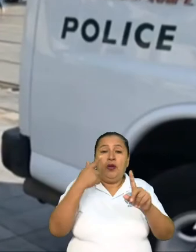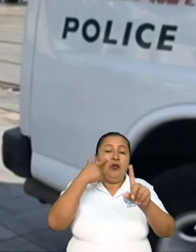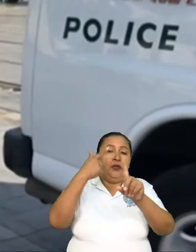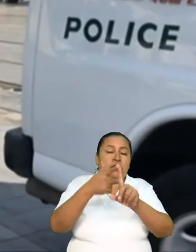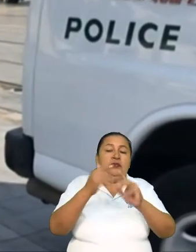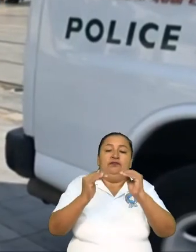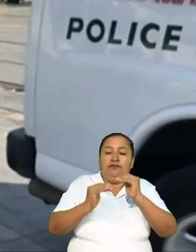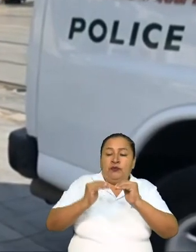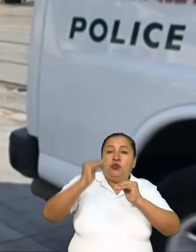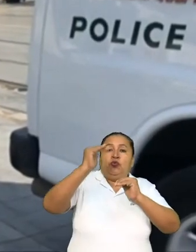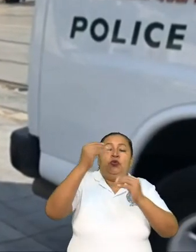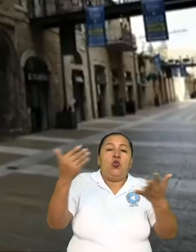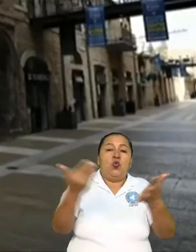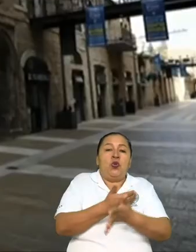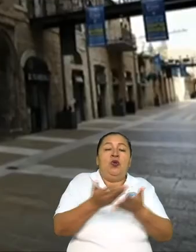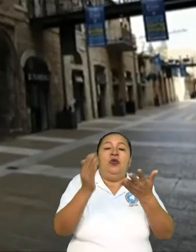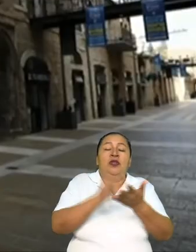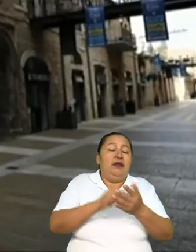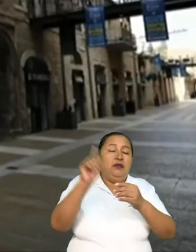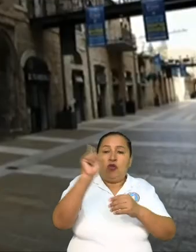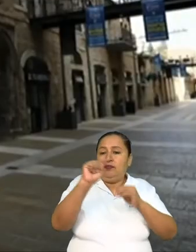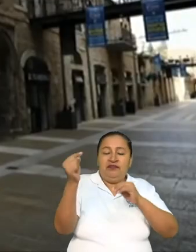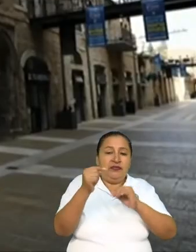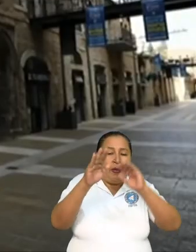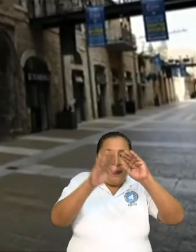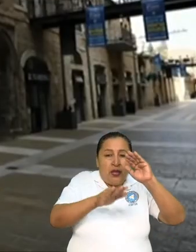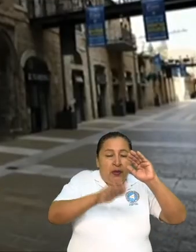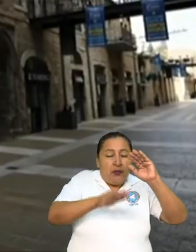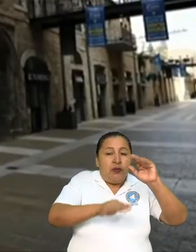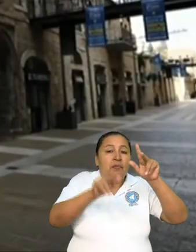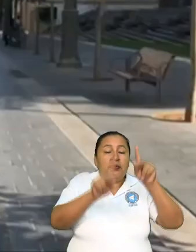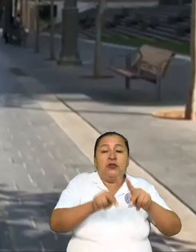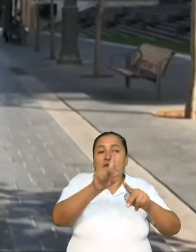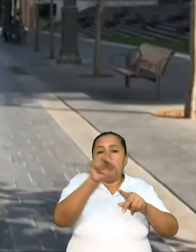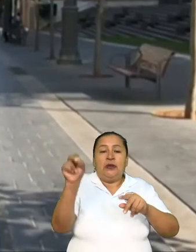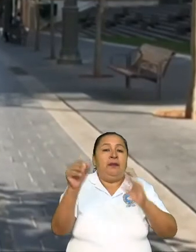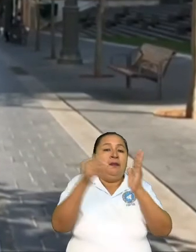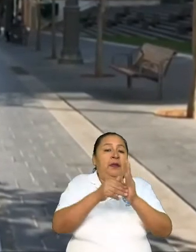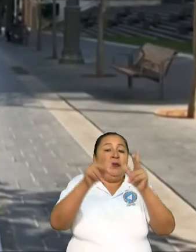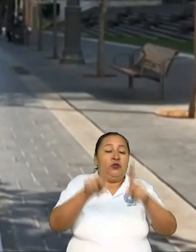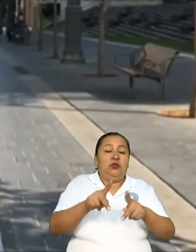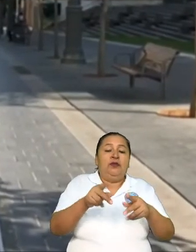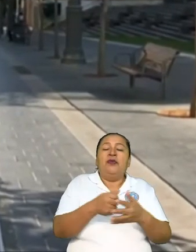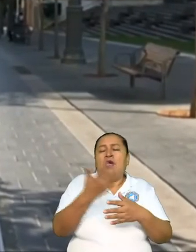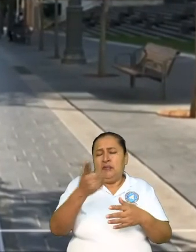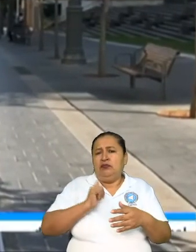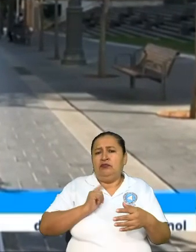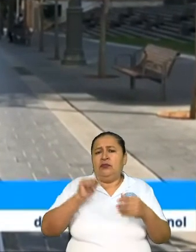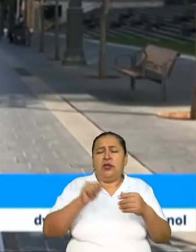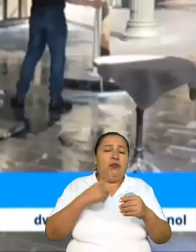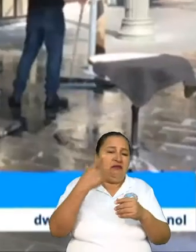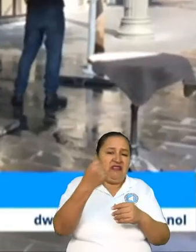es alcanzar nuevamente la cifra de casos por debajo de 50 por 100.000 habitantes. Y estamos muy lejos de